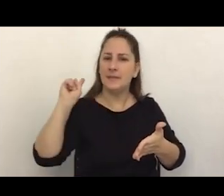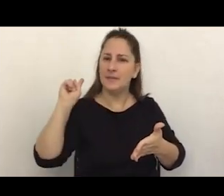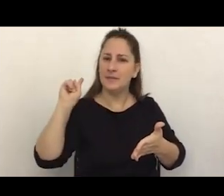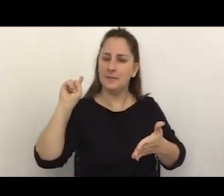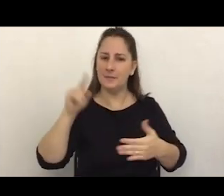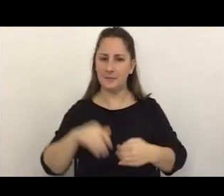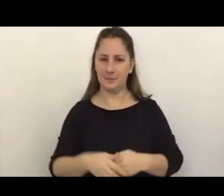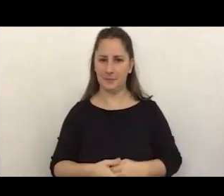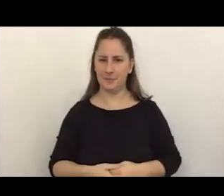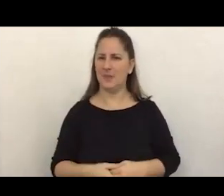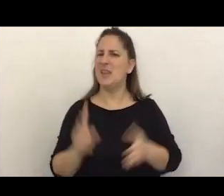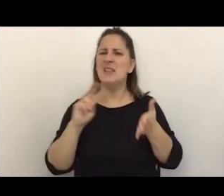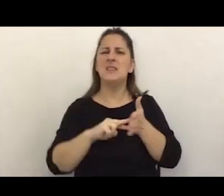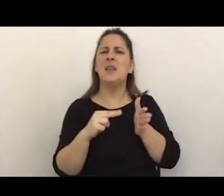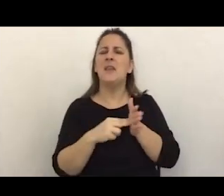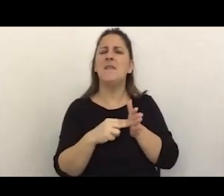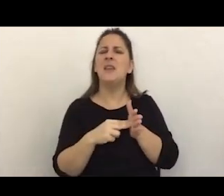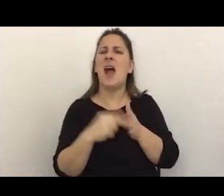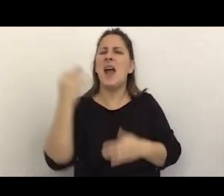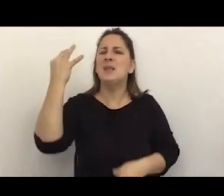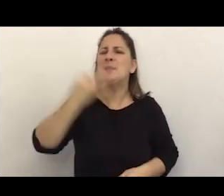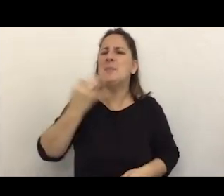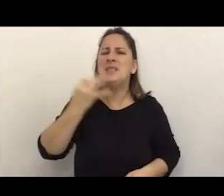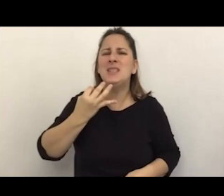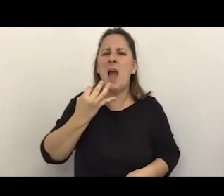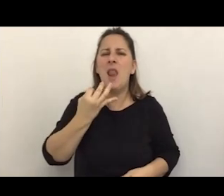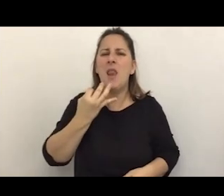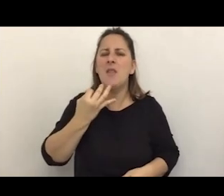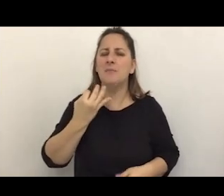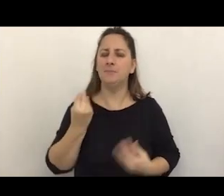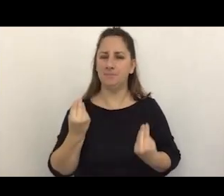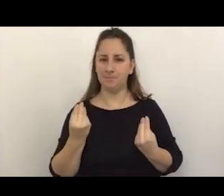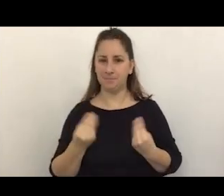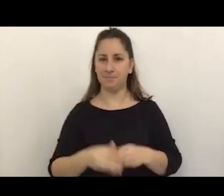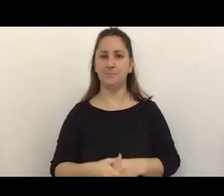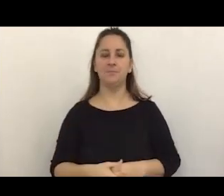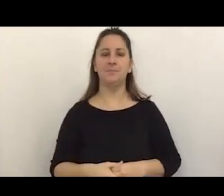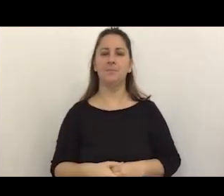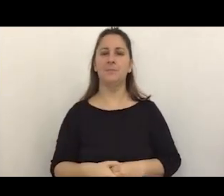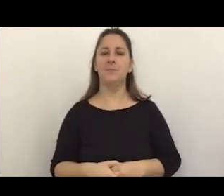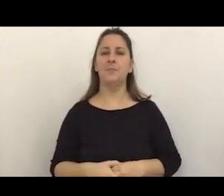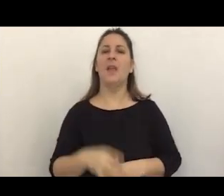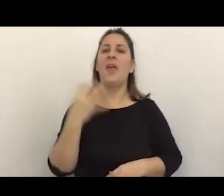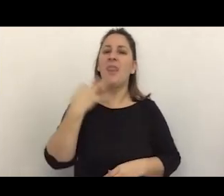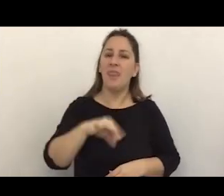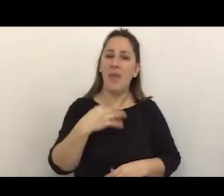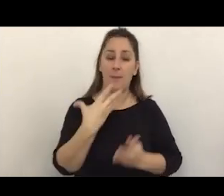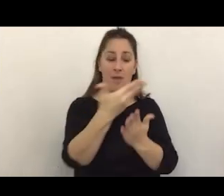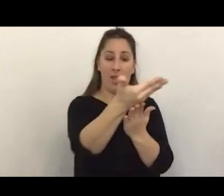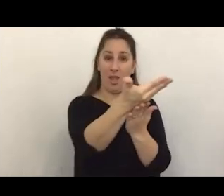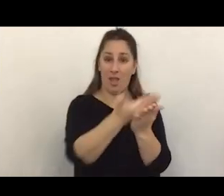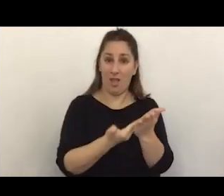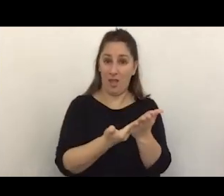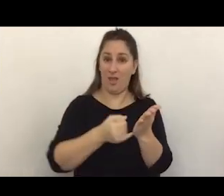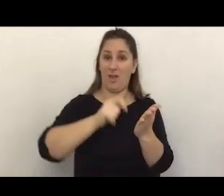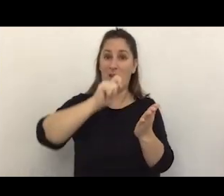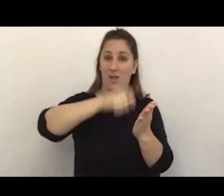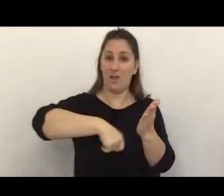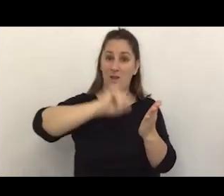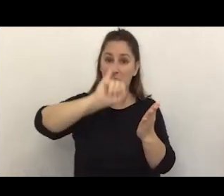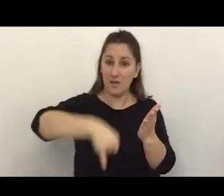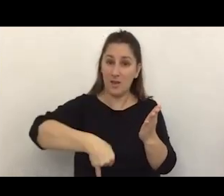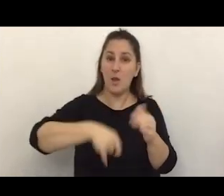¿Qué significa especial? Que debe ser renovado en cada